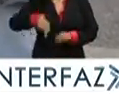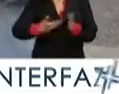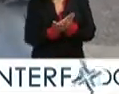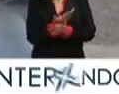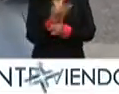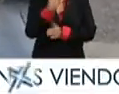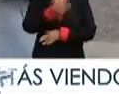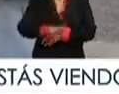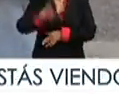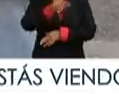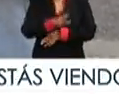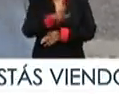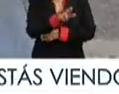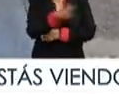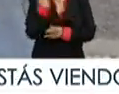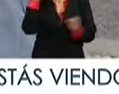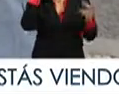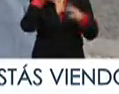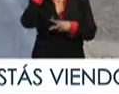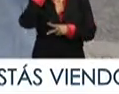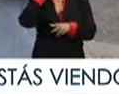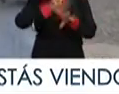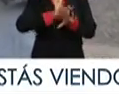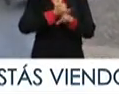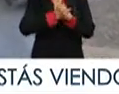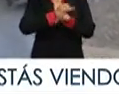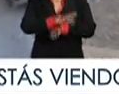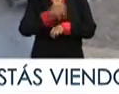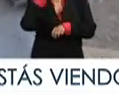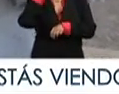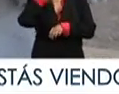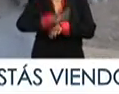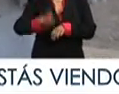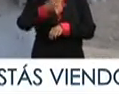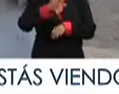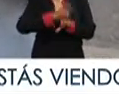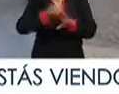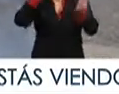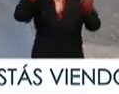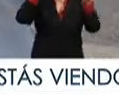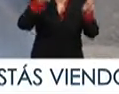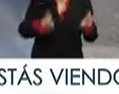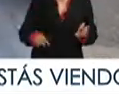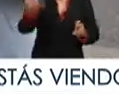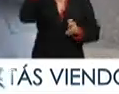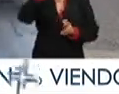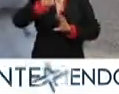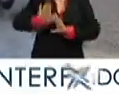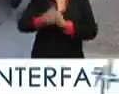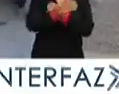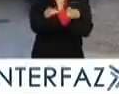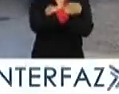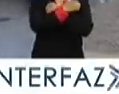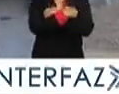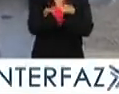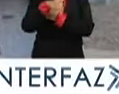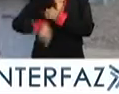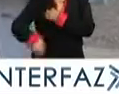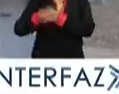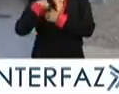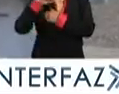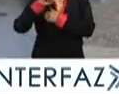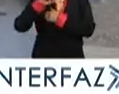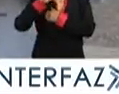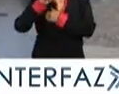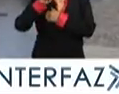mañana de martes. Nos vemos mañana con más información, mañana miércoles, con más aspectos de la cultura, de la educación en